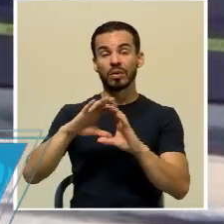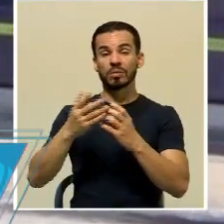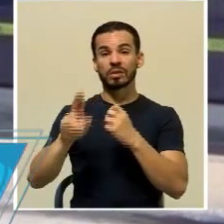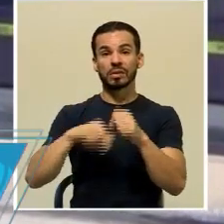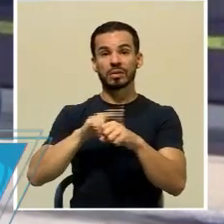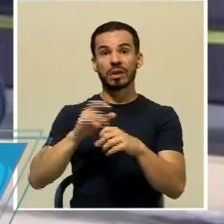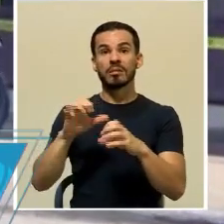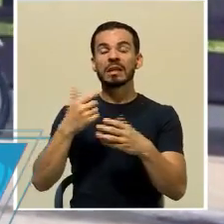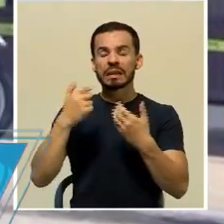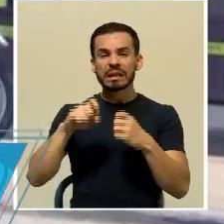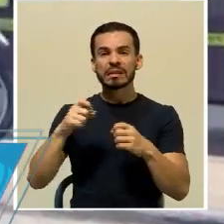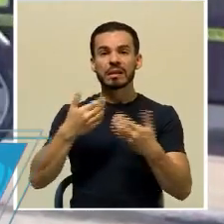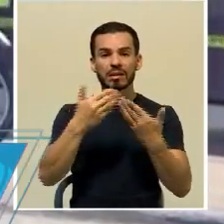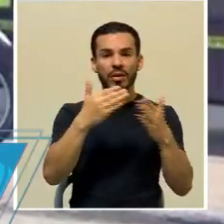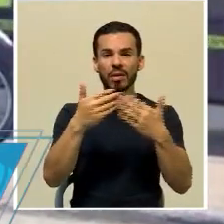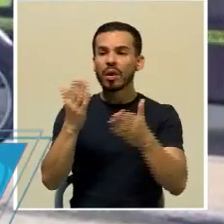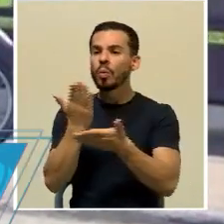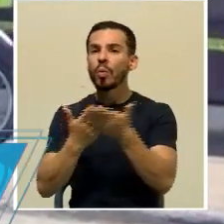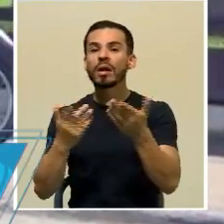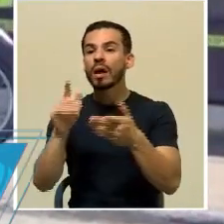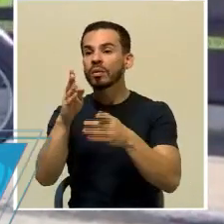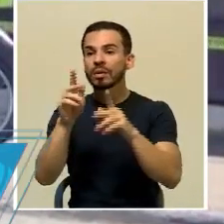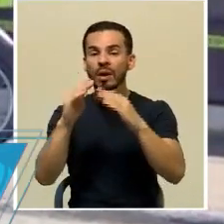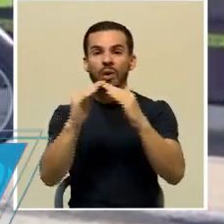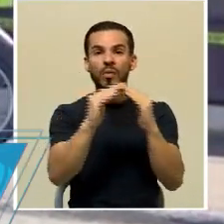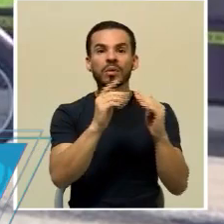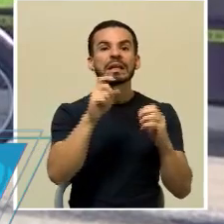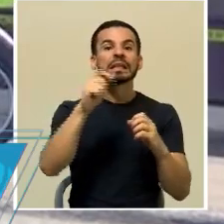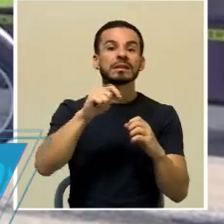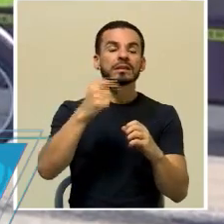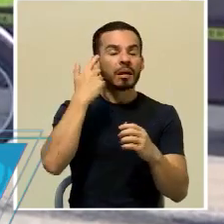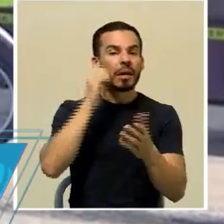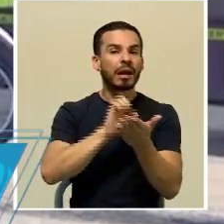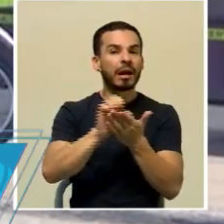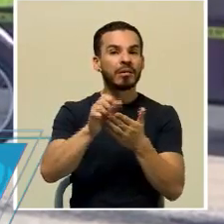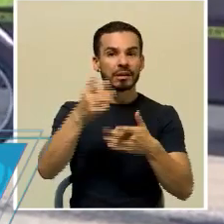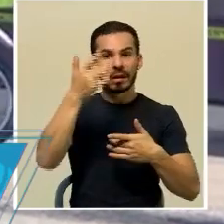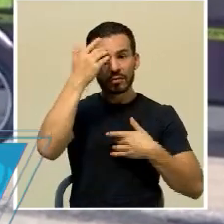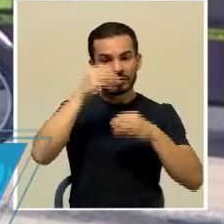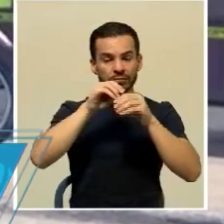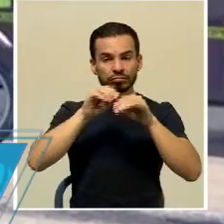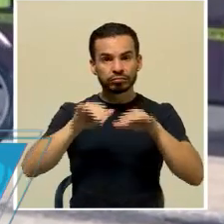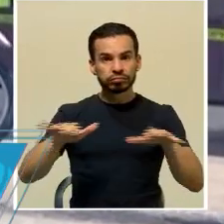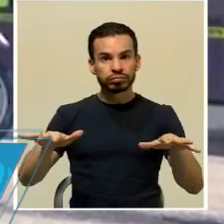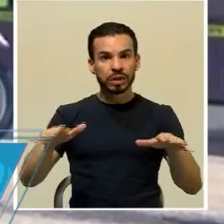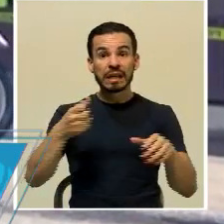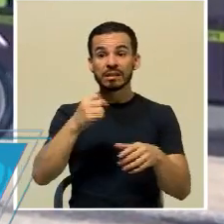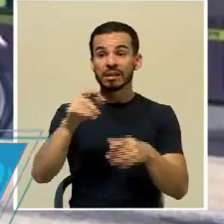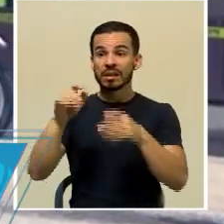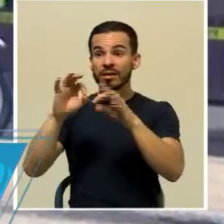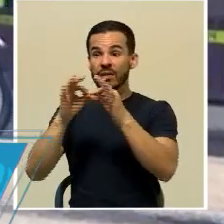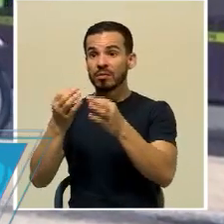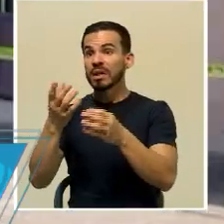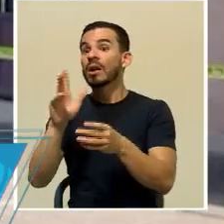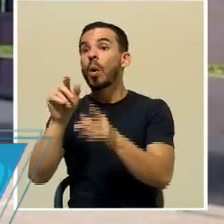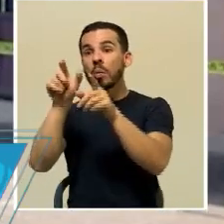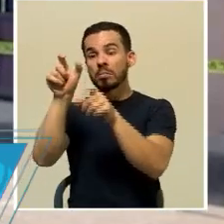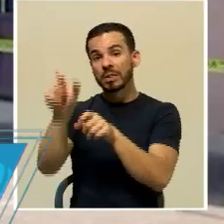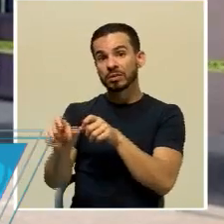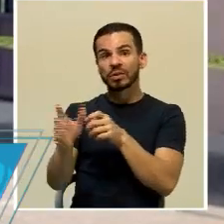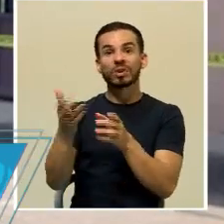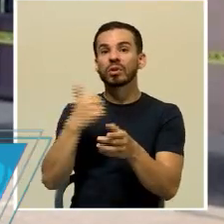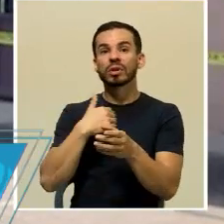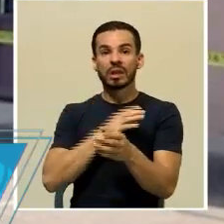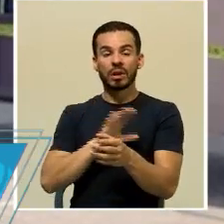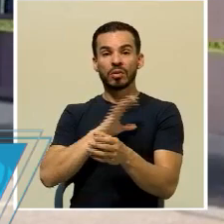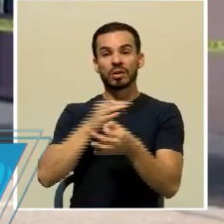necesario habilitar albergues cuando alguna comunidad lo requiere para evitar que el virus se propague, si la persona o la familia no tiene las condiciones